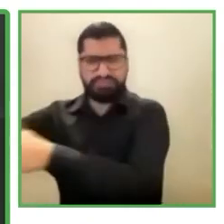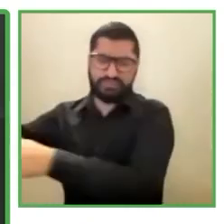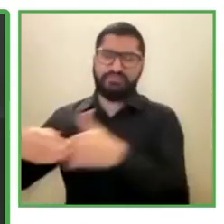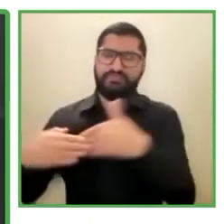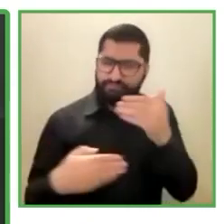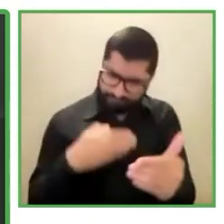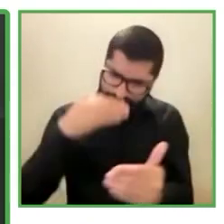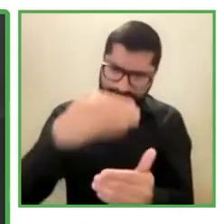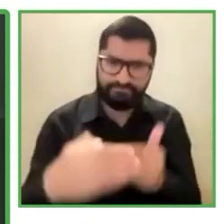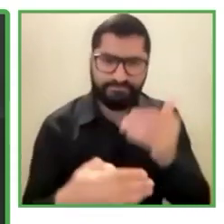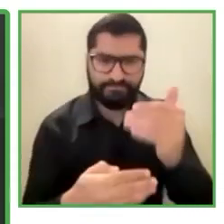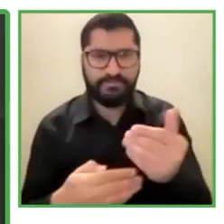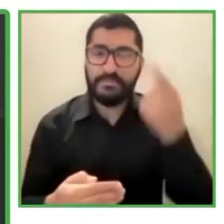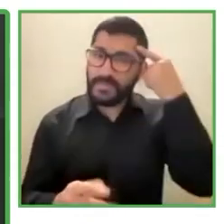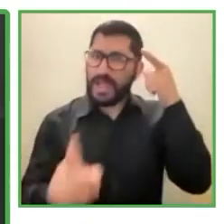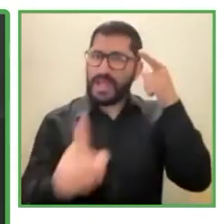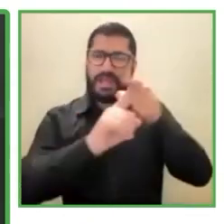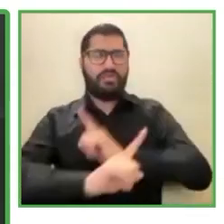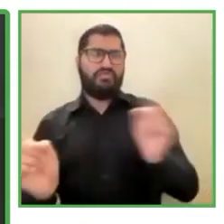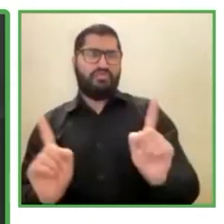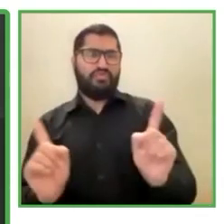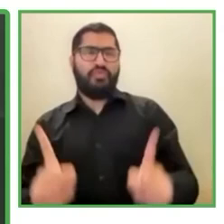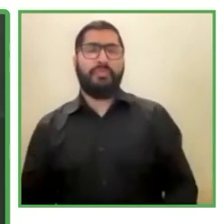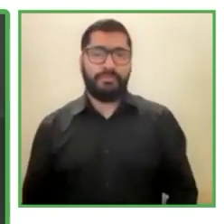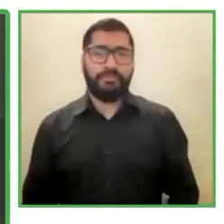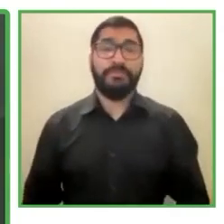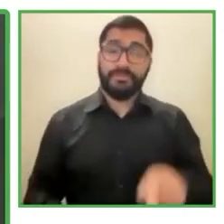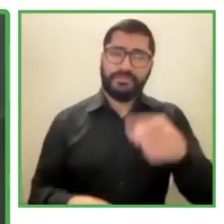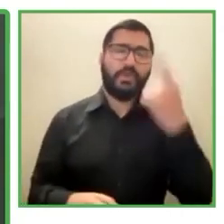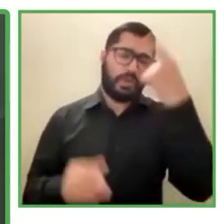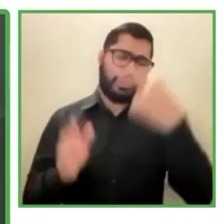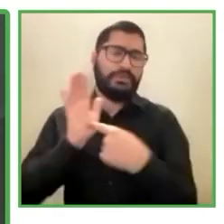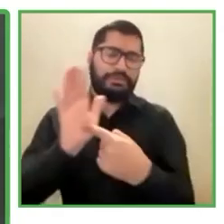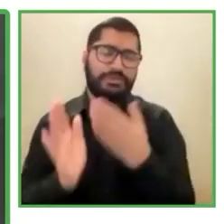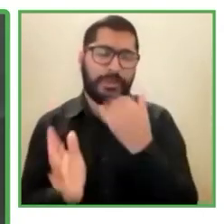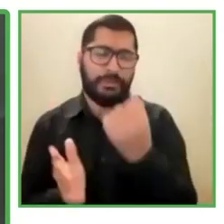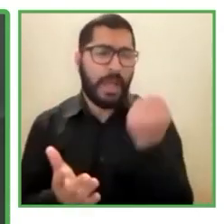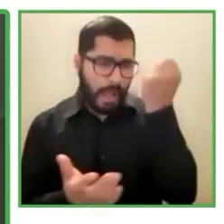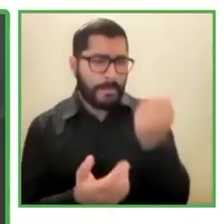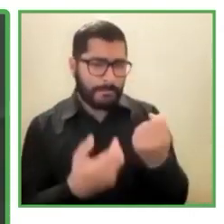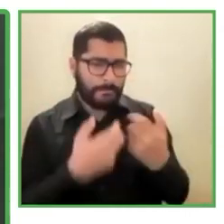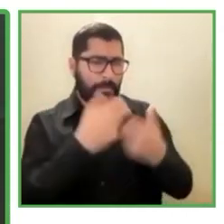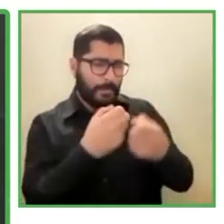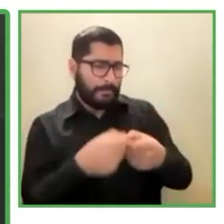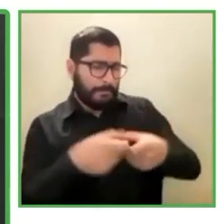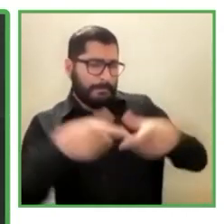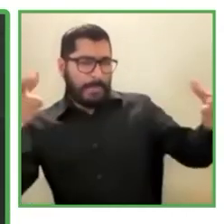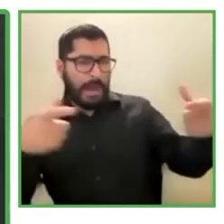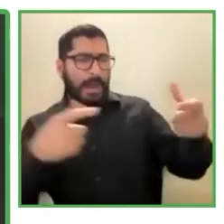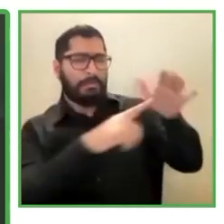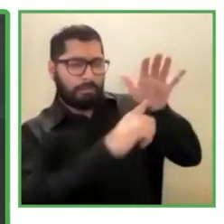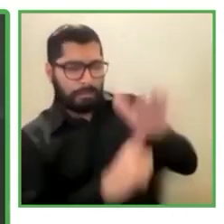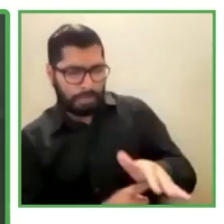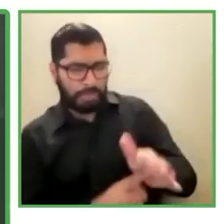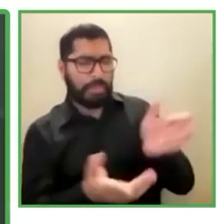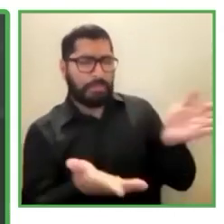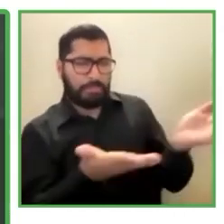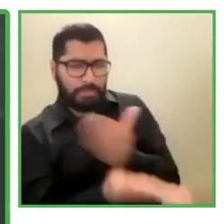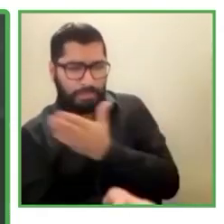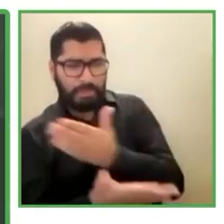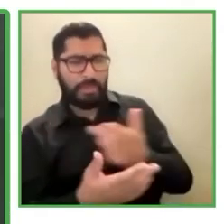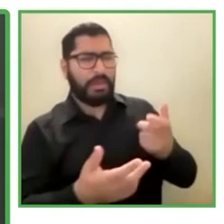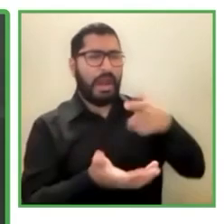son las que generan, por ejemplo, factores como la discriminación social, las barreras lingüísticas, los horarios